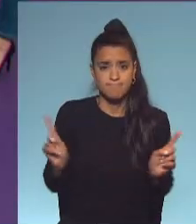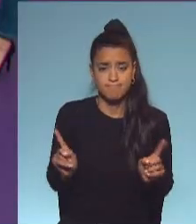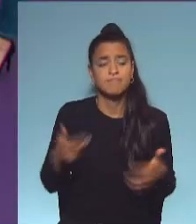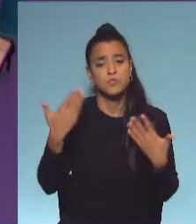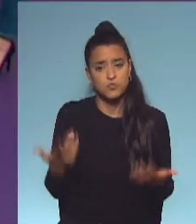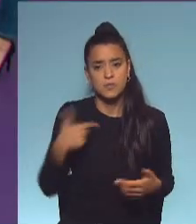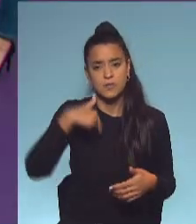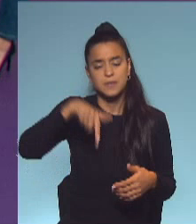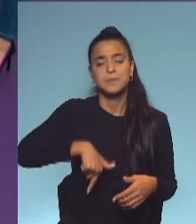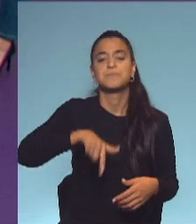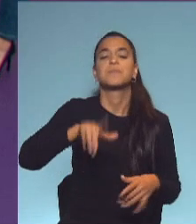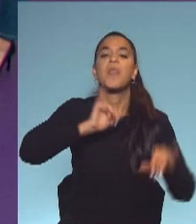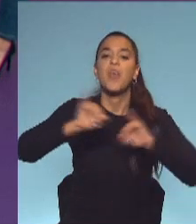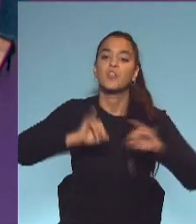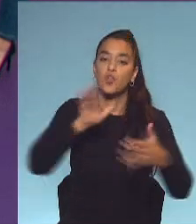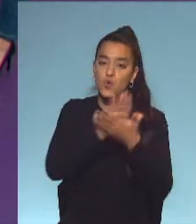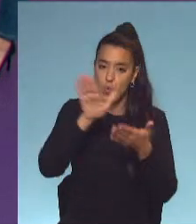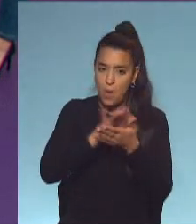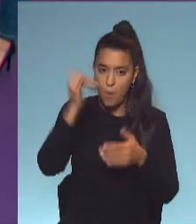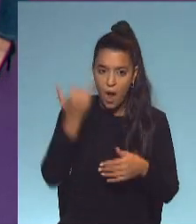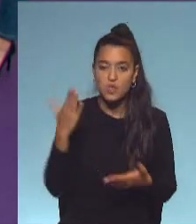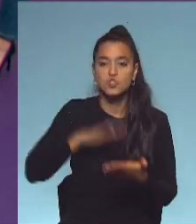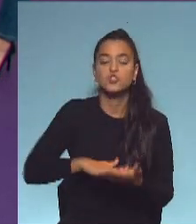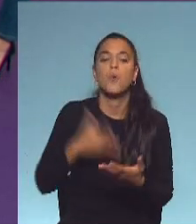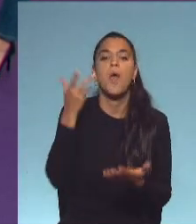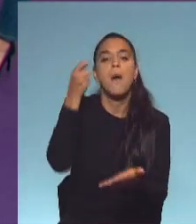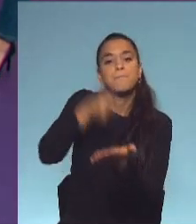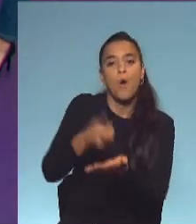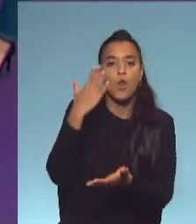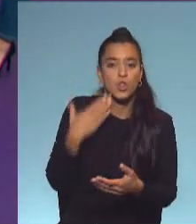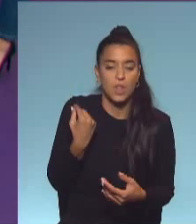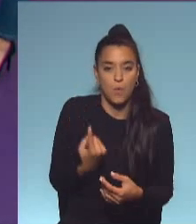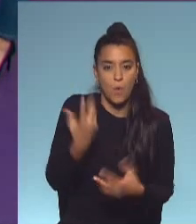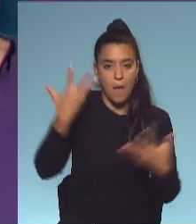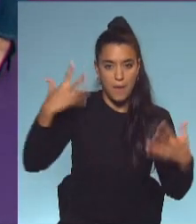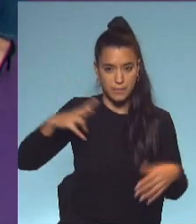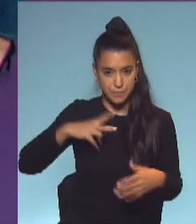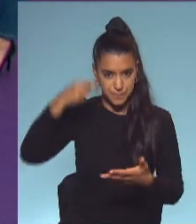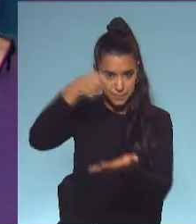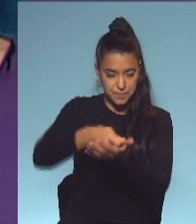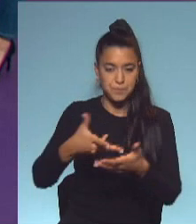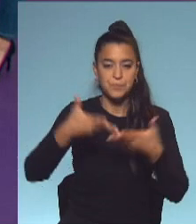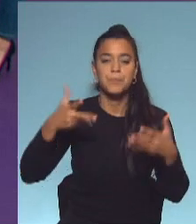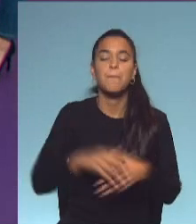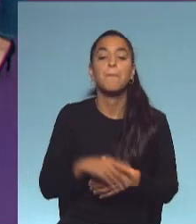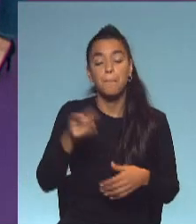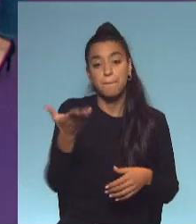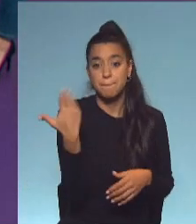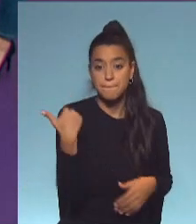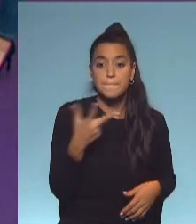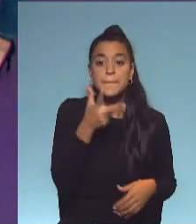Así que trajimos nuevos datos para compartir sobre el aporte extraordinario a las grandes fortunas. Ayer entonces